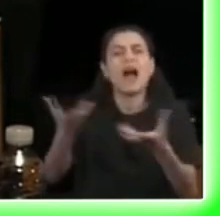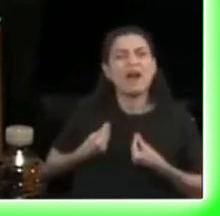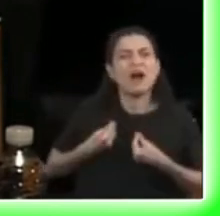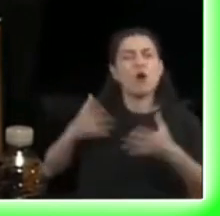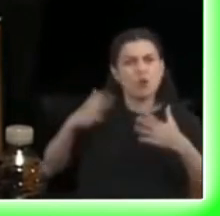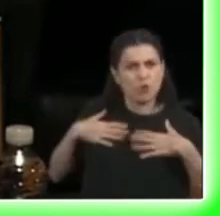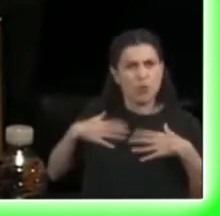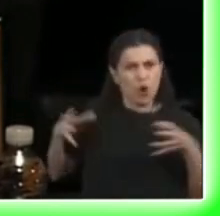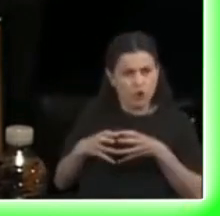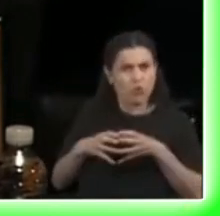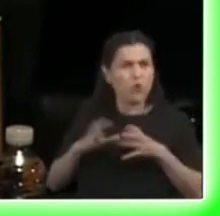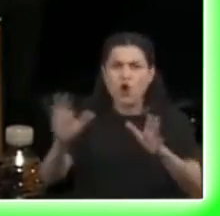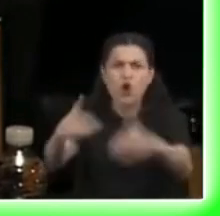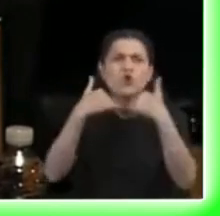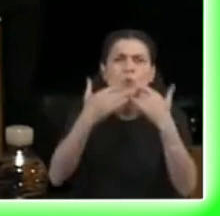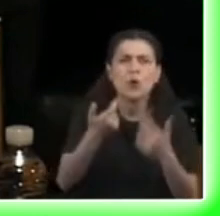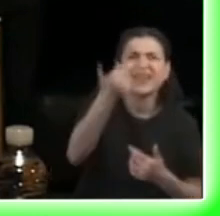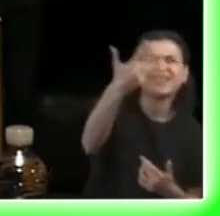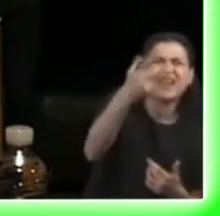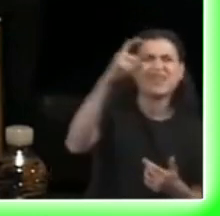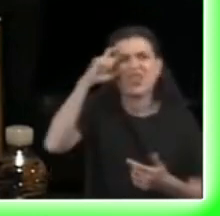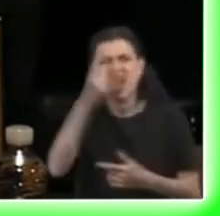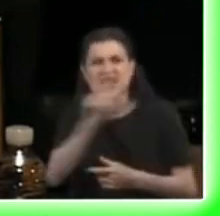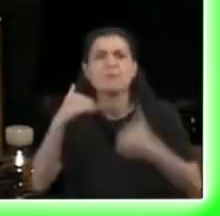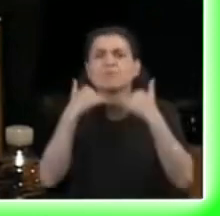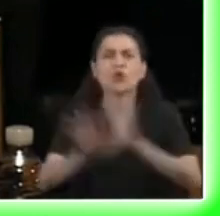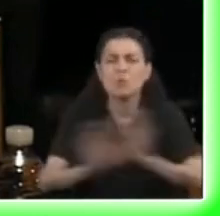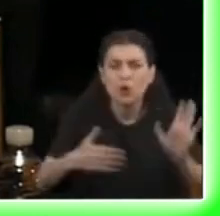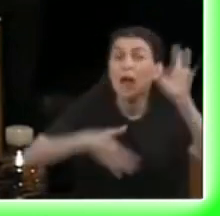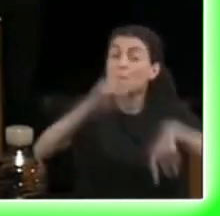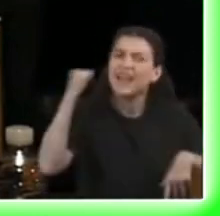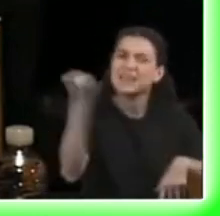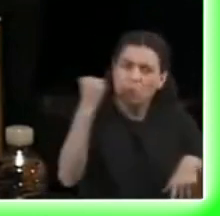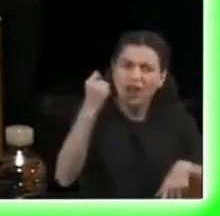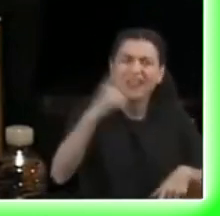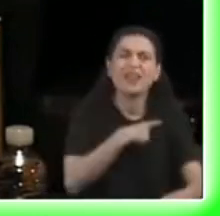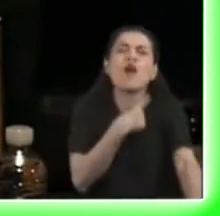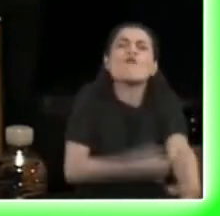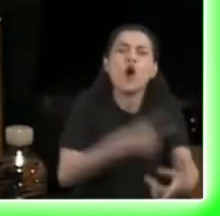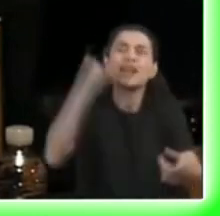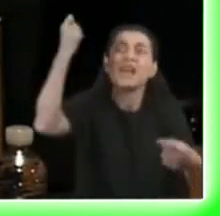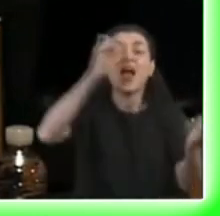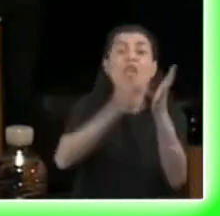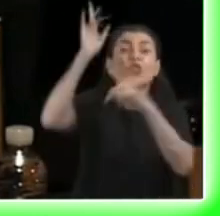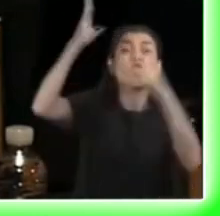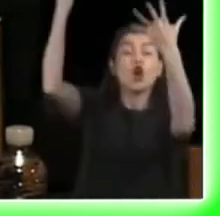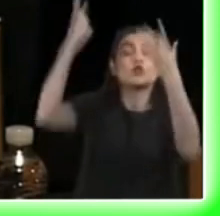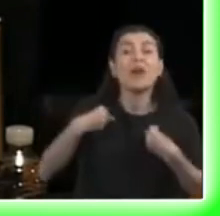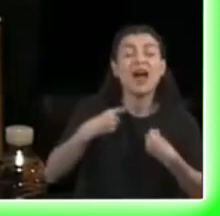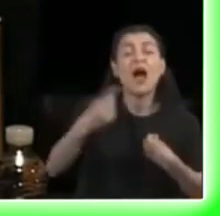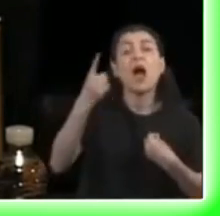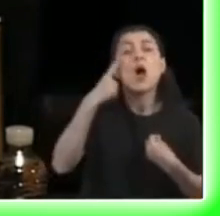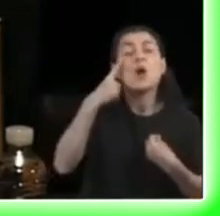y otra vez y lo demostraremos las veces que haga falta. Lo único que importa son las fuerzas que vienen del cielo. ¡Viva la libertad,